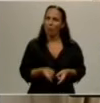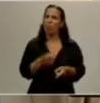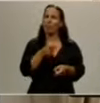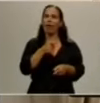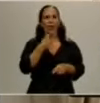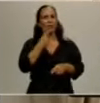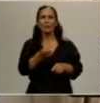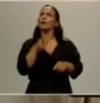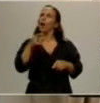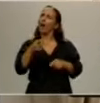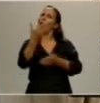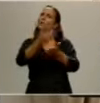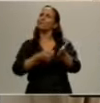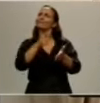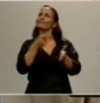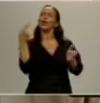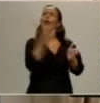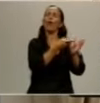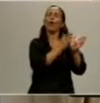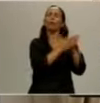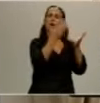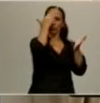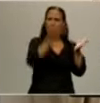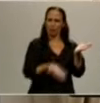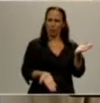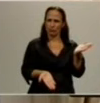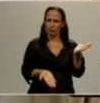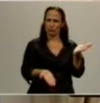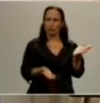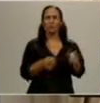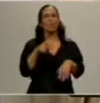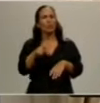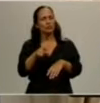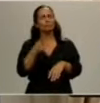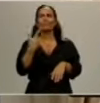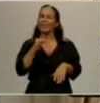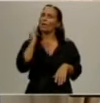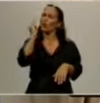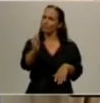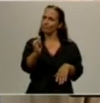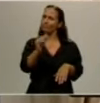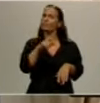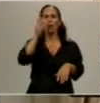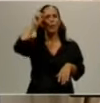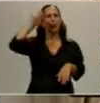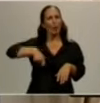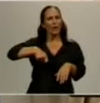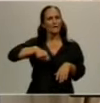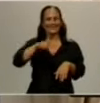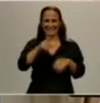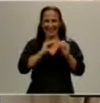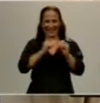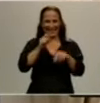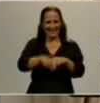la inconstitucionalidad en segunda instancia, porque también debo reconocer que el juez que lleva la